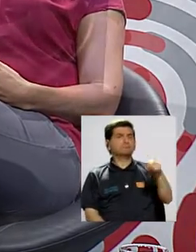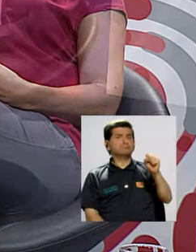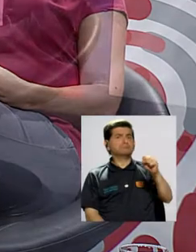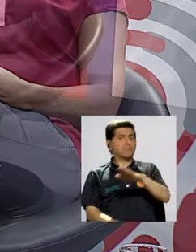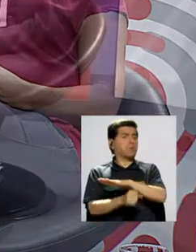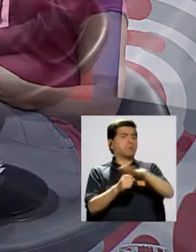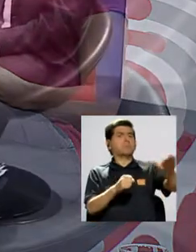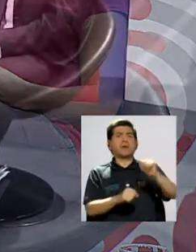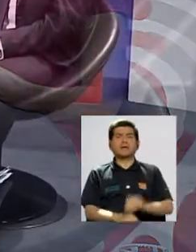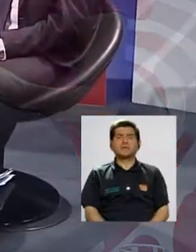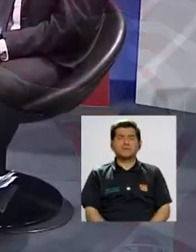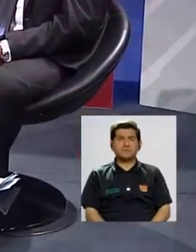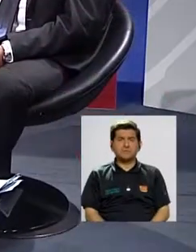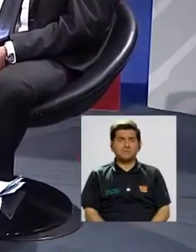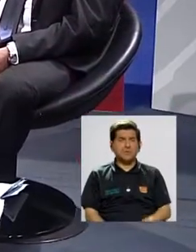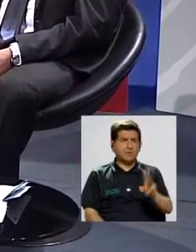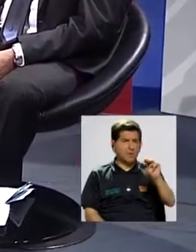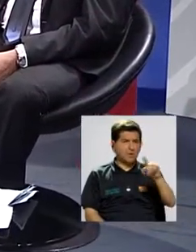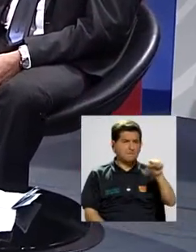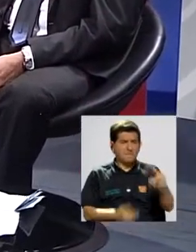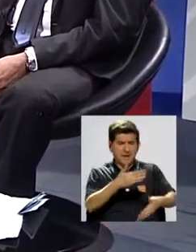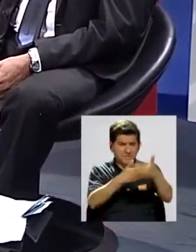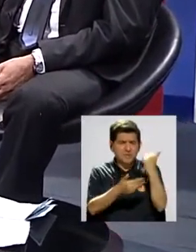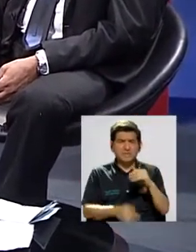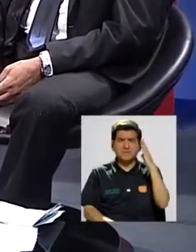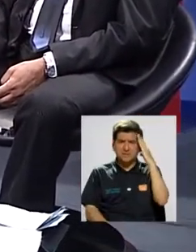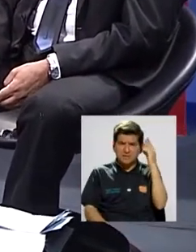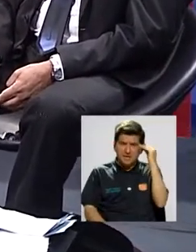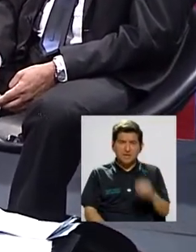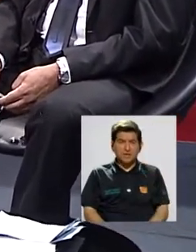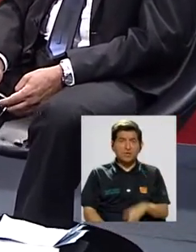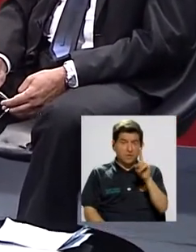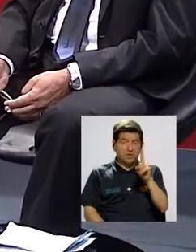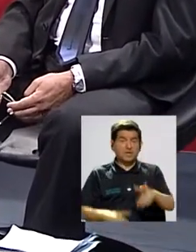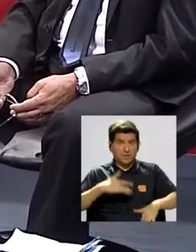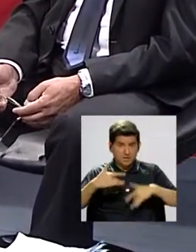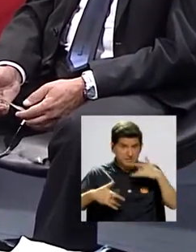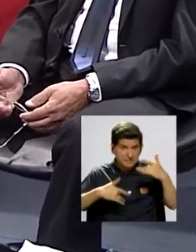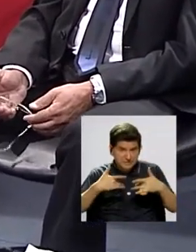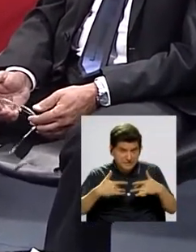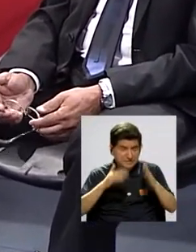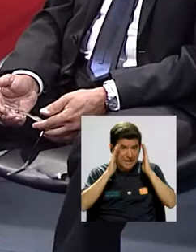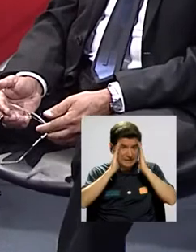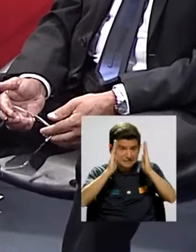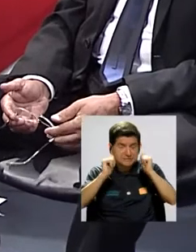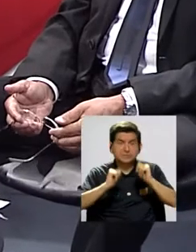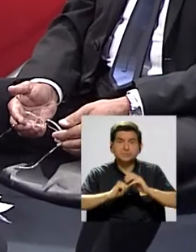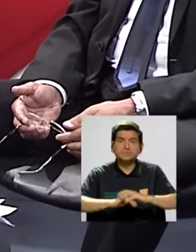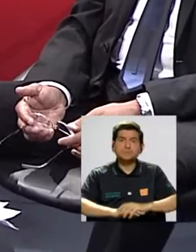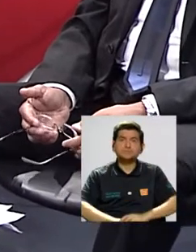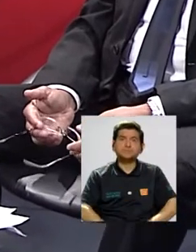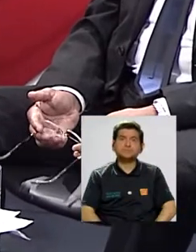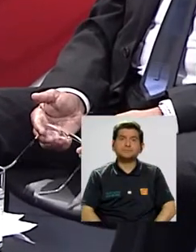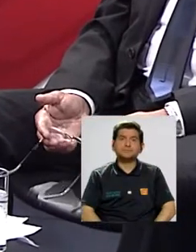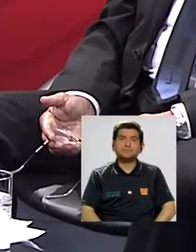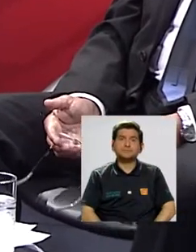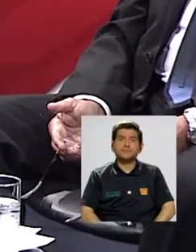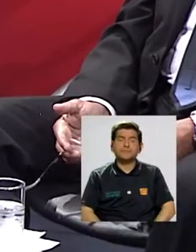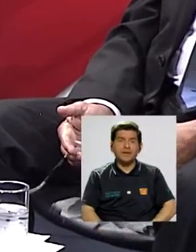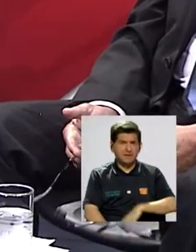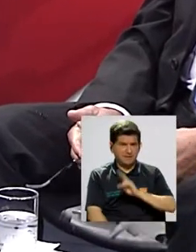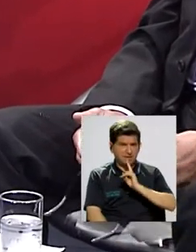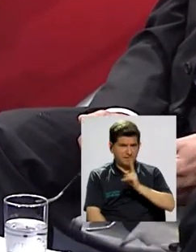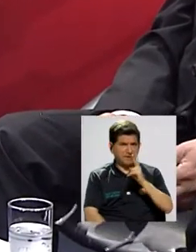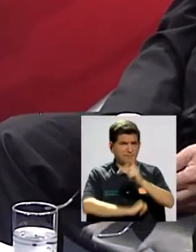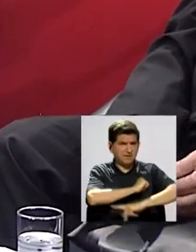sea, creo que esto que vivimos en marzo es muy sintomático y hay que verlo con mucha atención. Lo cierto es que